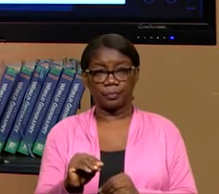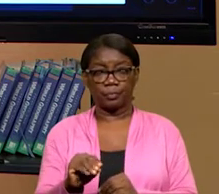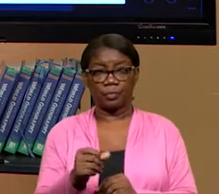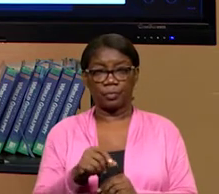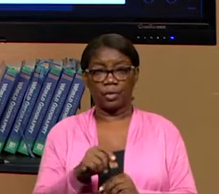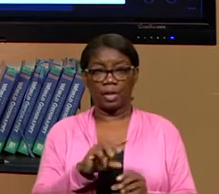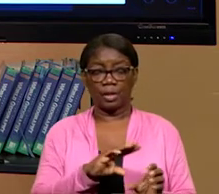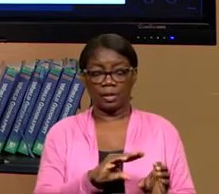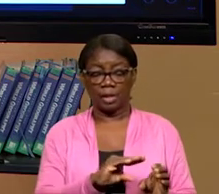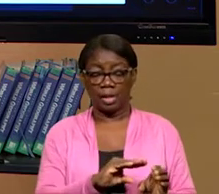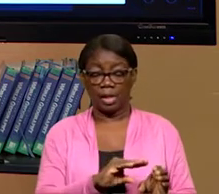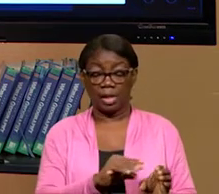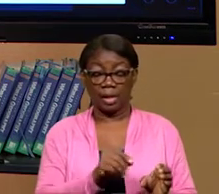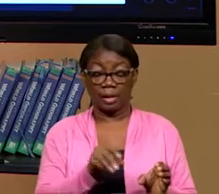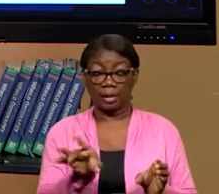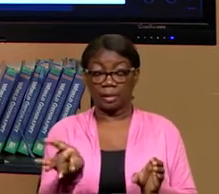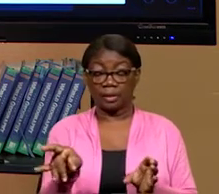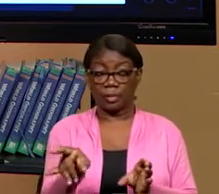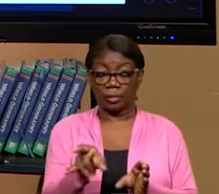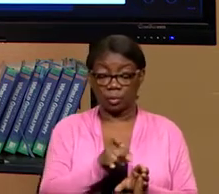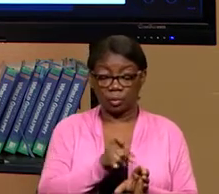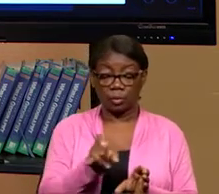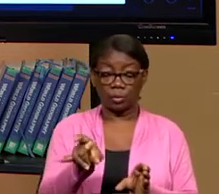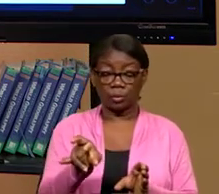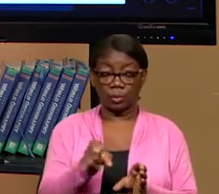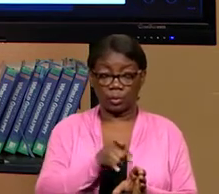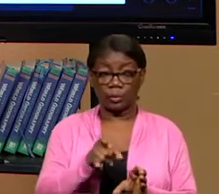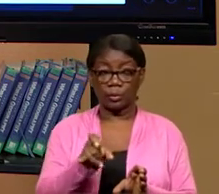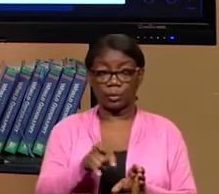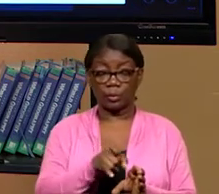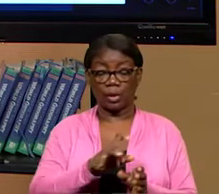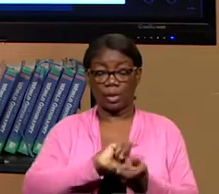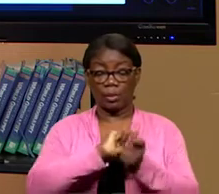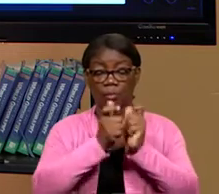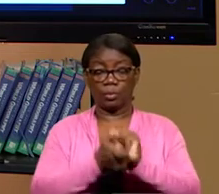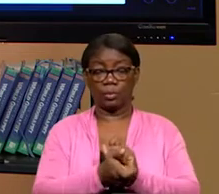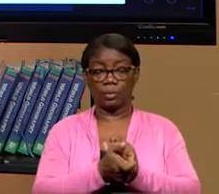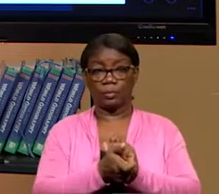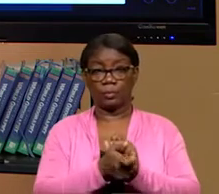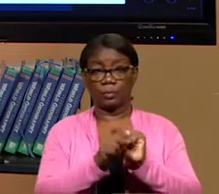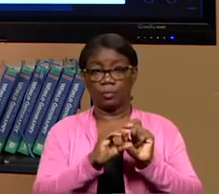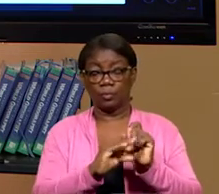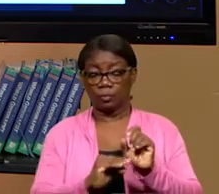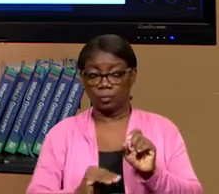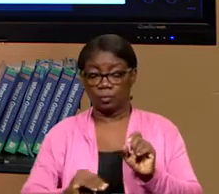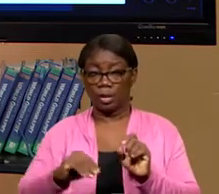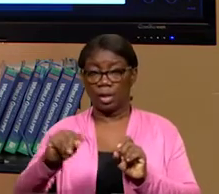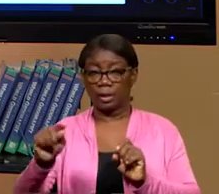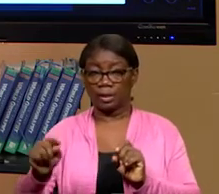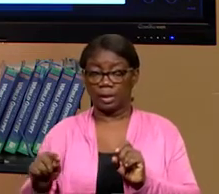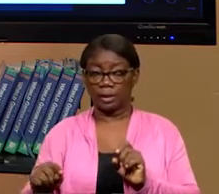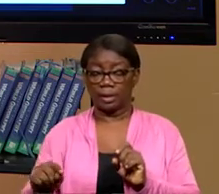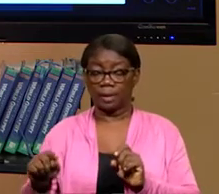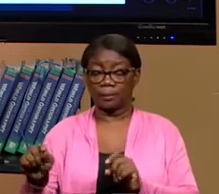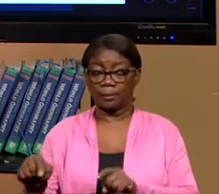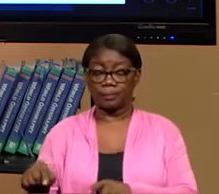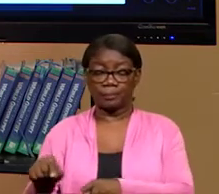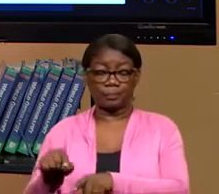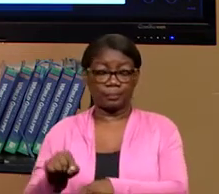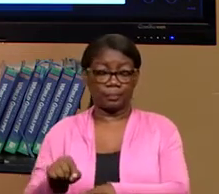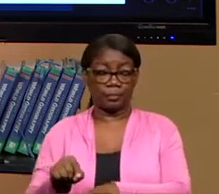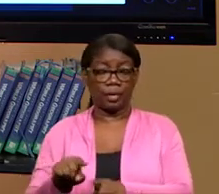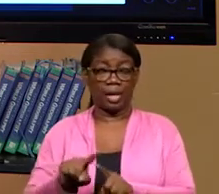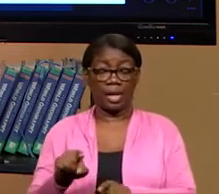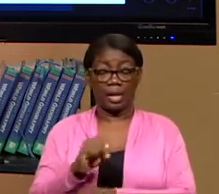directa, o sea, reciben la tensión directa y lo transforma en oscilación alterna. Pero en la tecnología